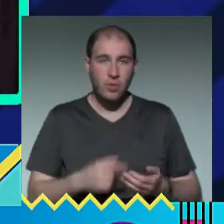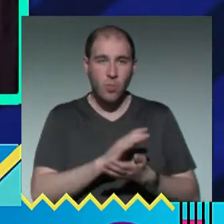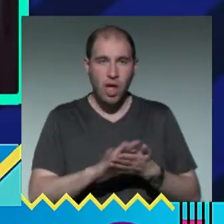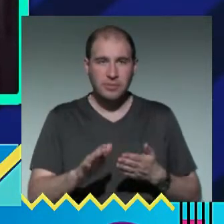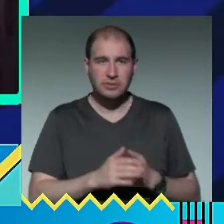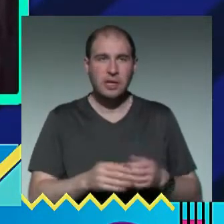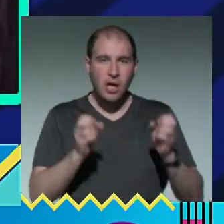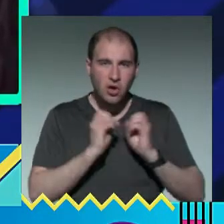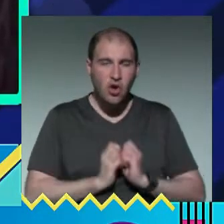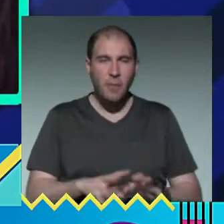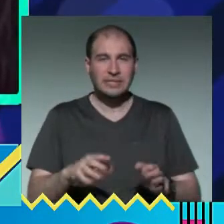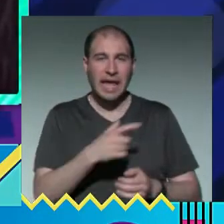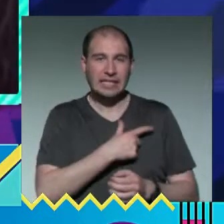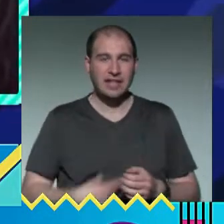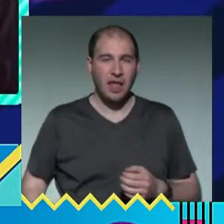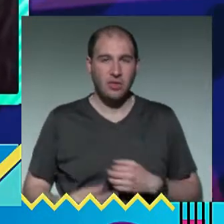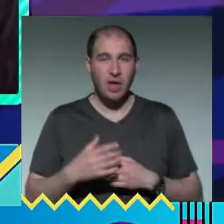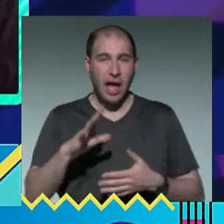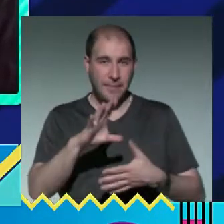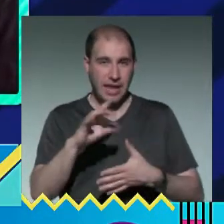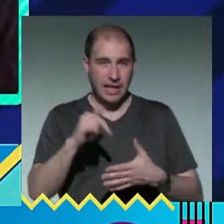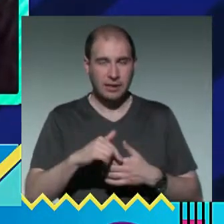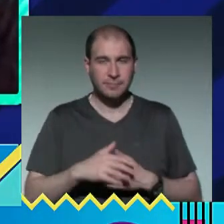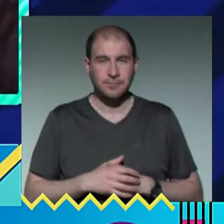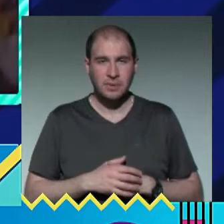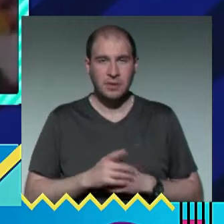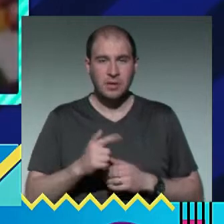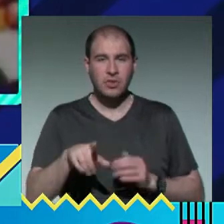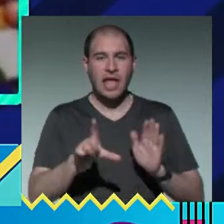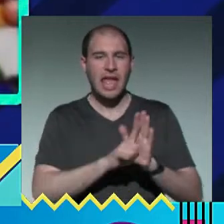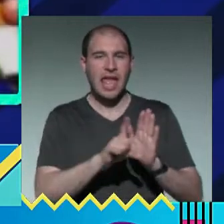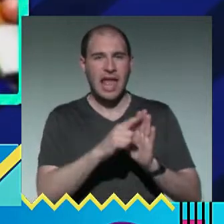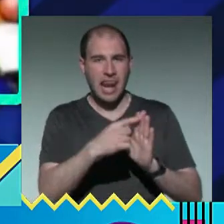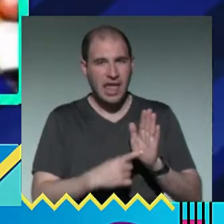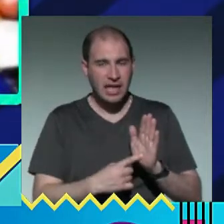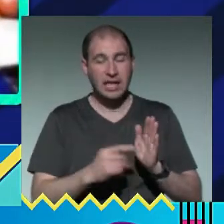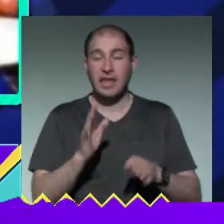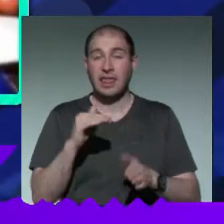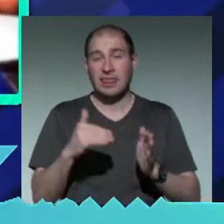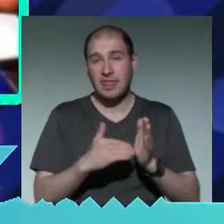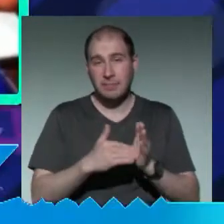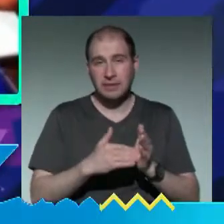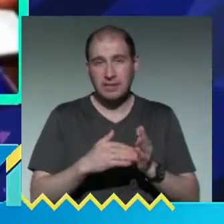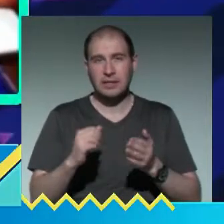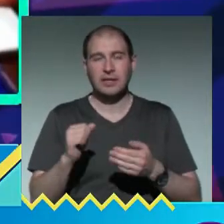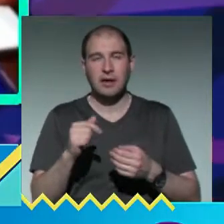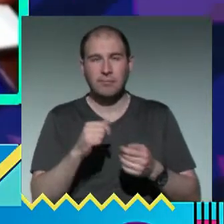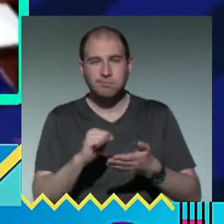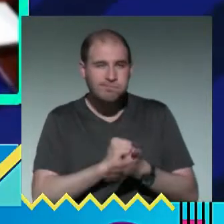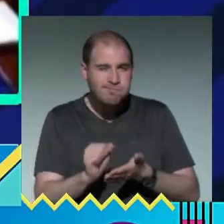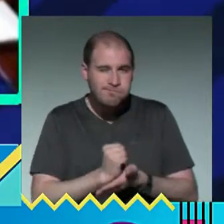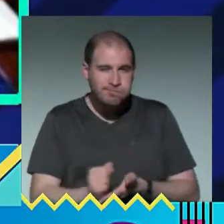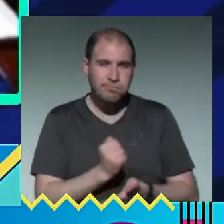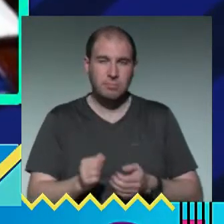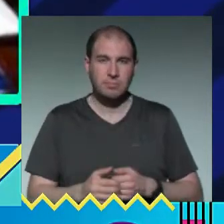esos nacientes estados americanos, van legislando en función de ir destruyendo, ¿no es cierto?,